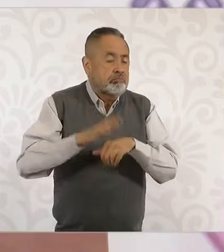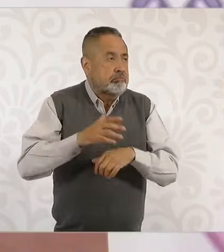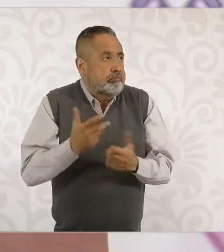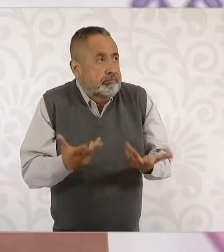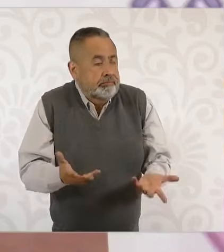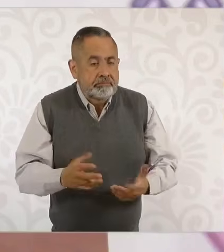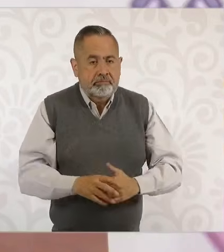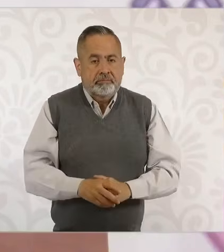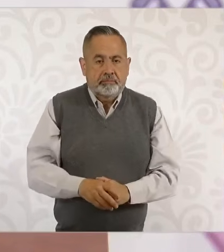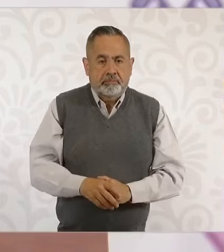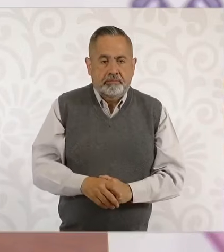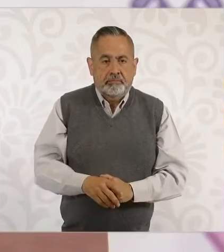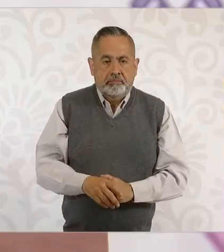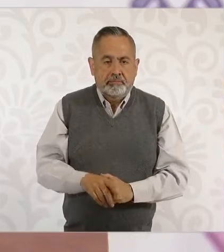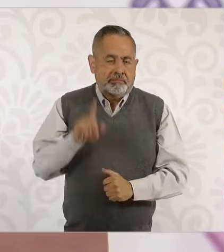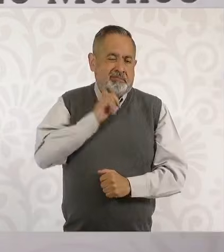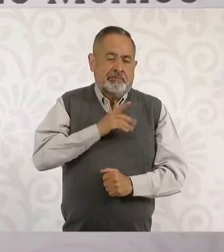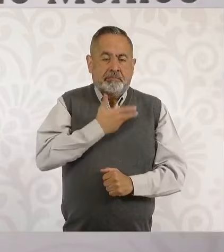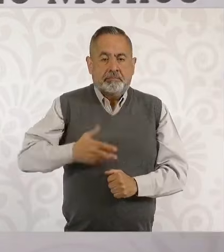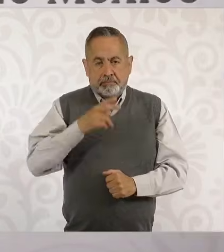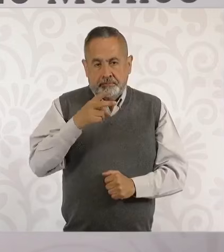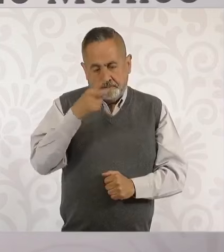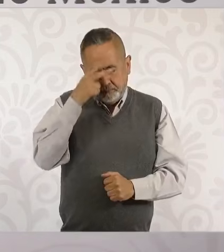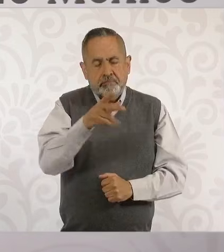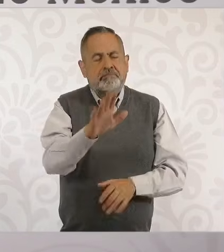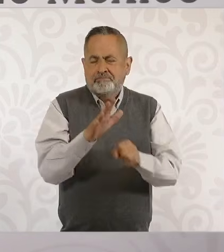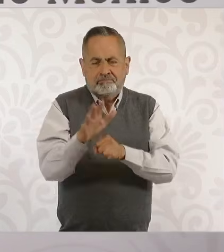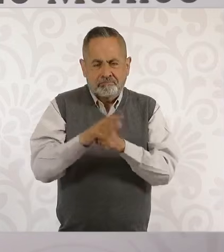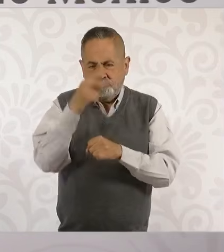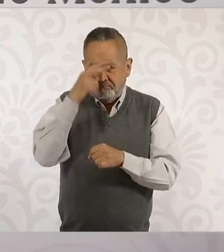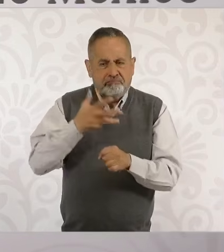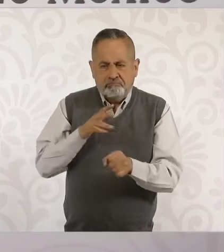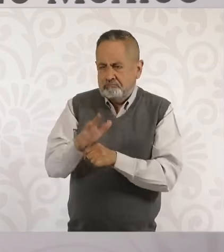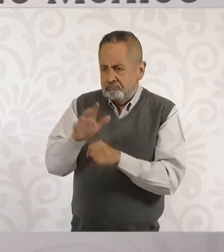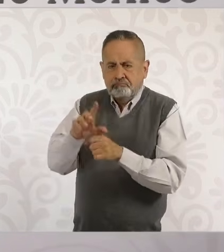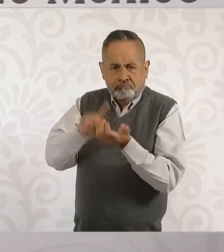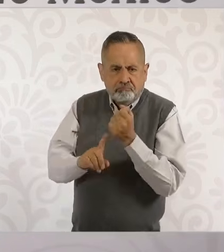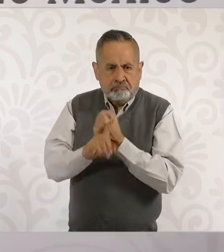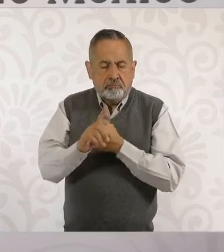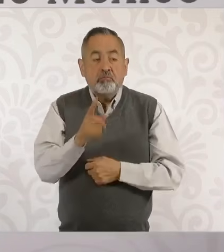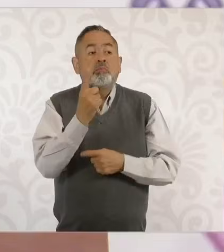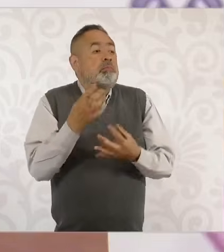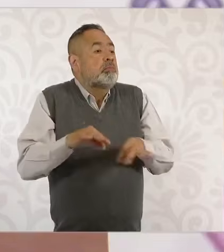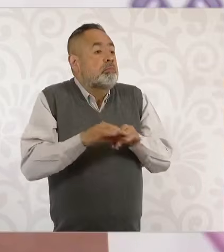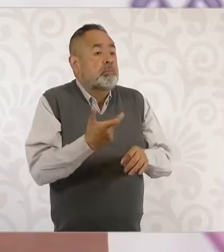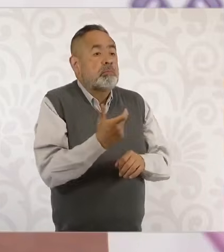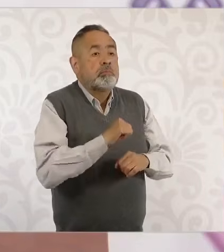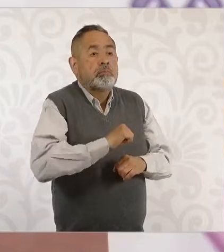comentábamos. México tiene esquemas para… Lo más importante pues es que no aumente la inflación en nuestro